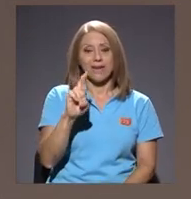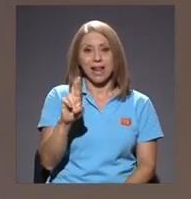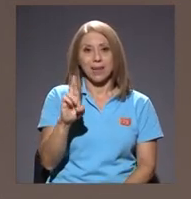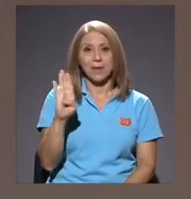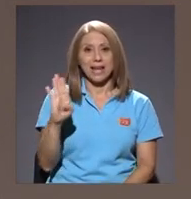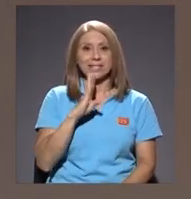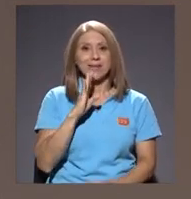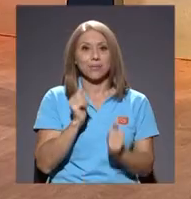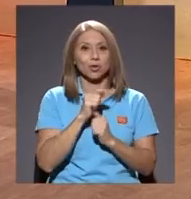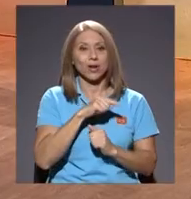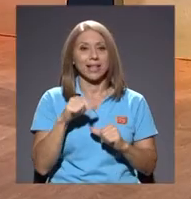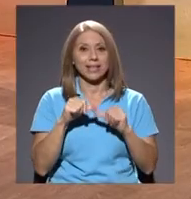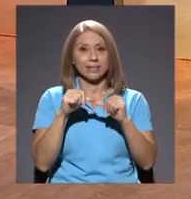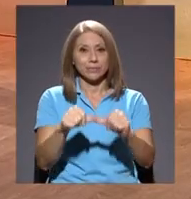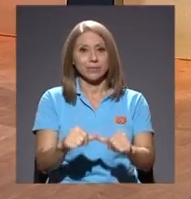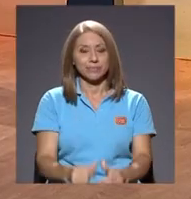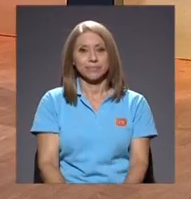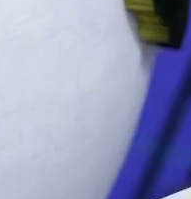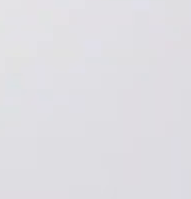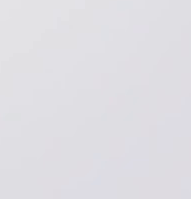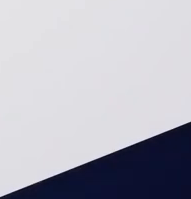que el canal nos invite a cerca